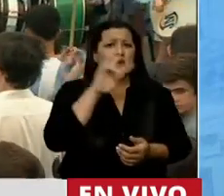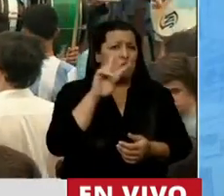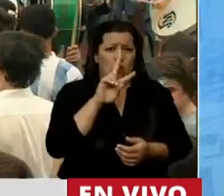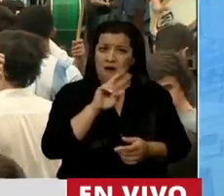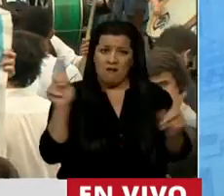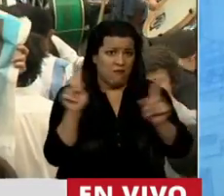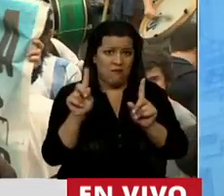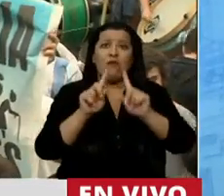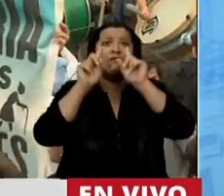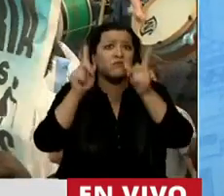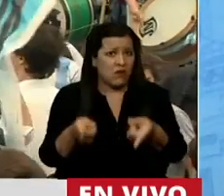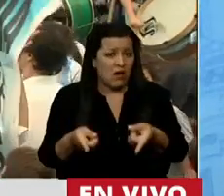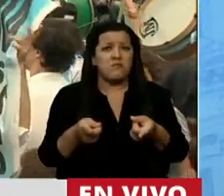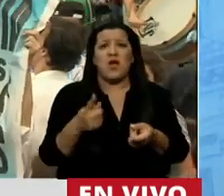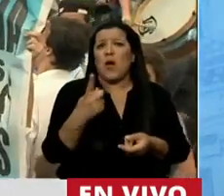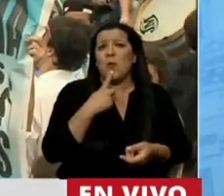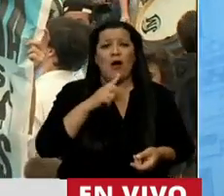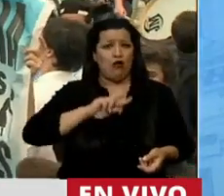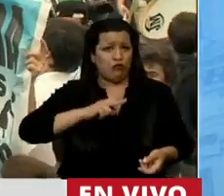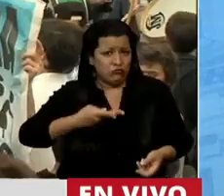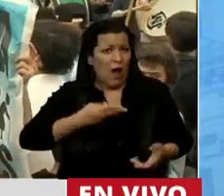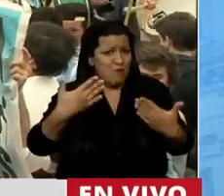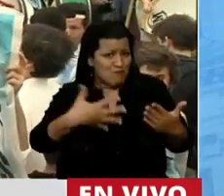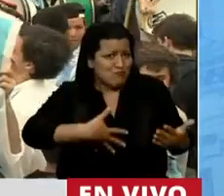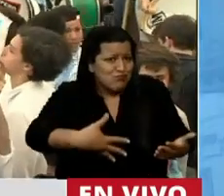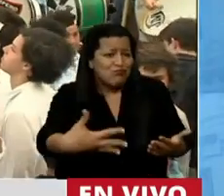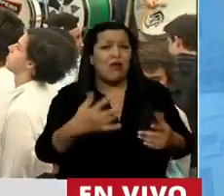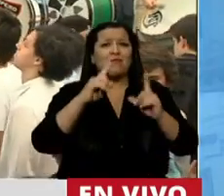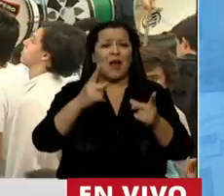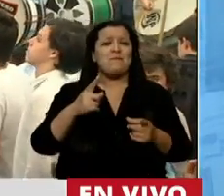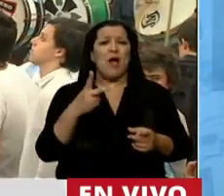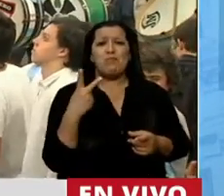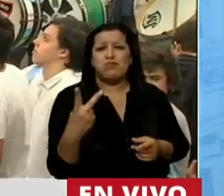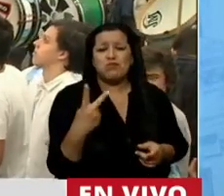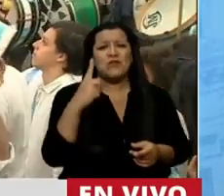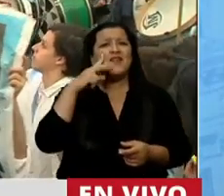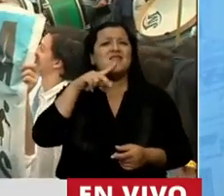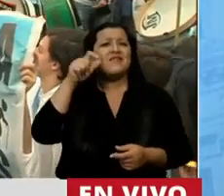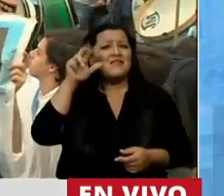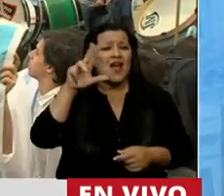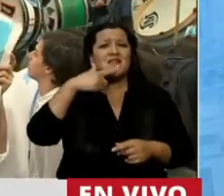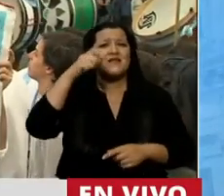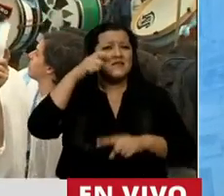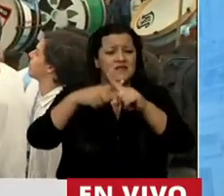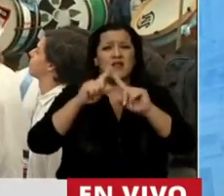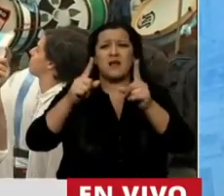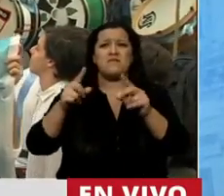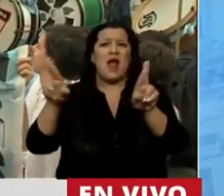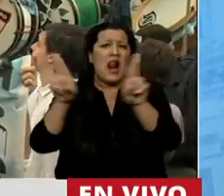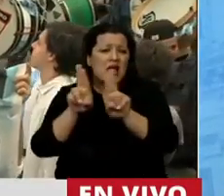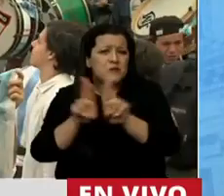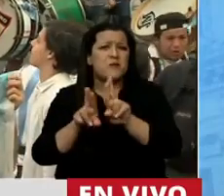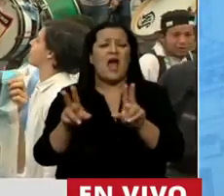mujeres, se trata también de varones trans, se trata de personas intersex, se trata de lesbianas, se tratan de